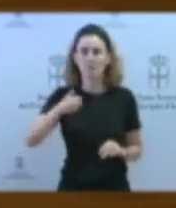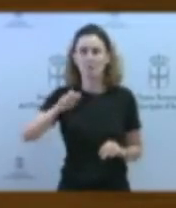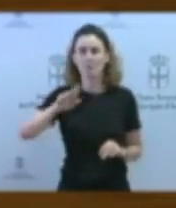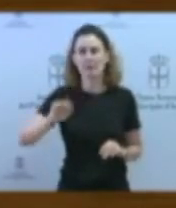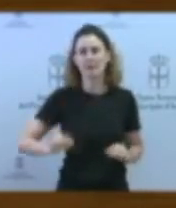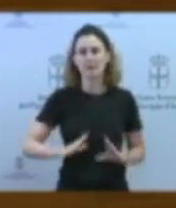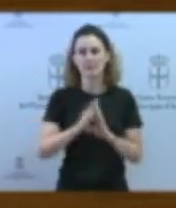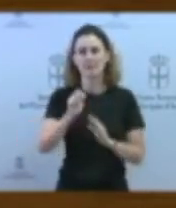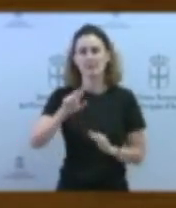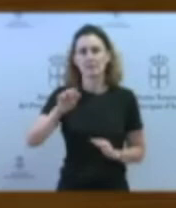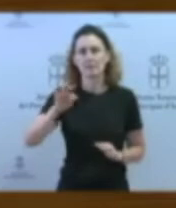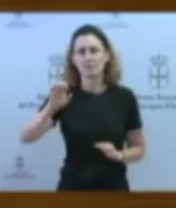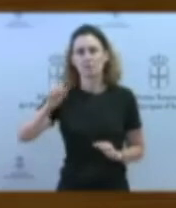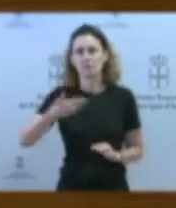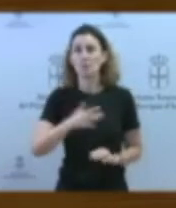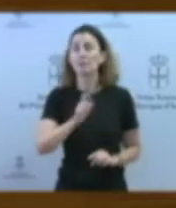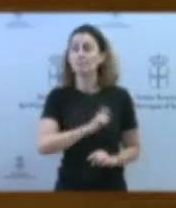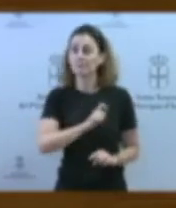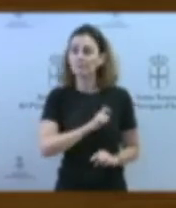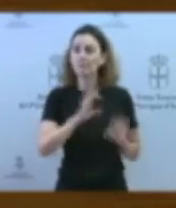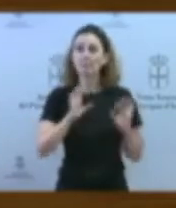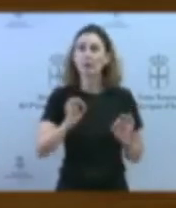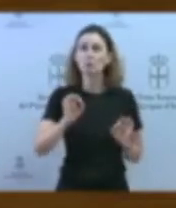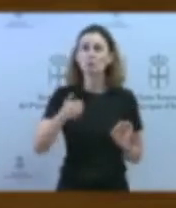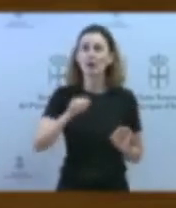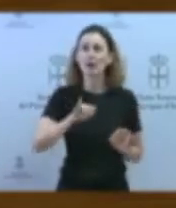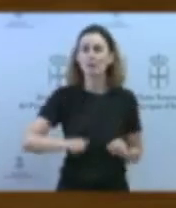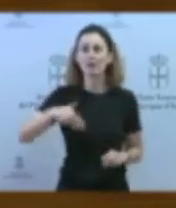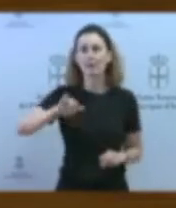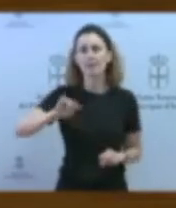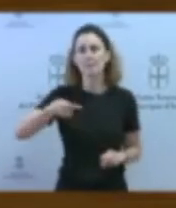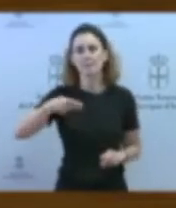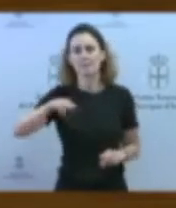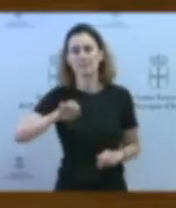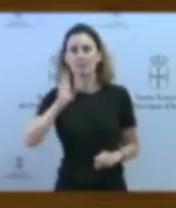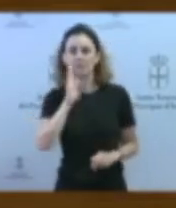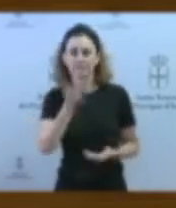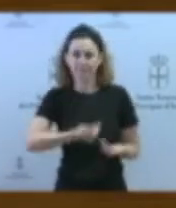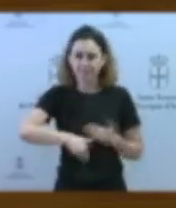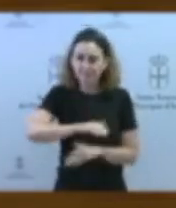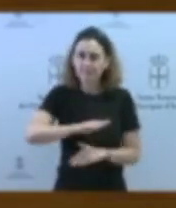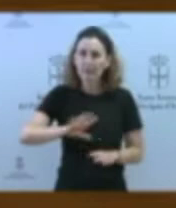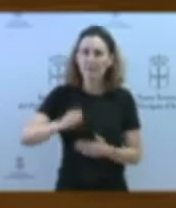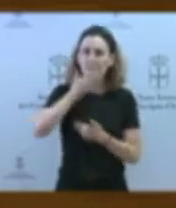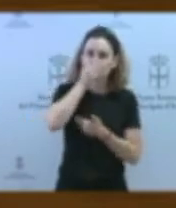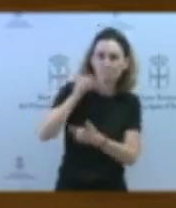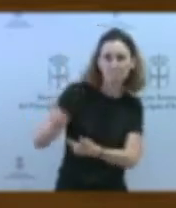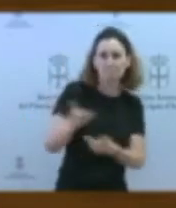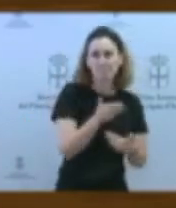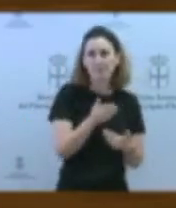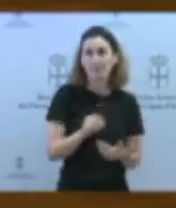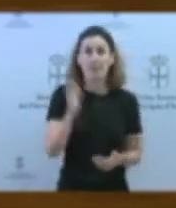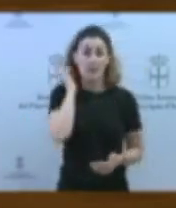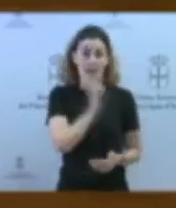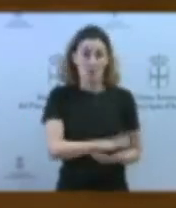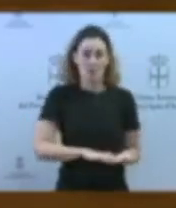Miguel Planchuelo, condenados por malversación de fondos públicos y secuestro. Y hablamos de Rajoy, que indultó a mozos